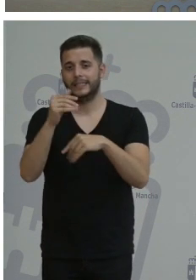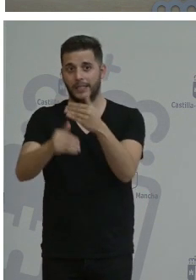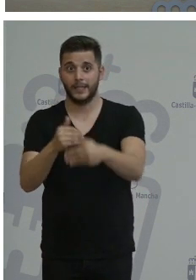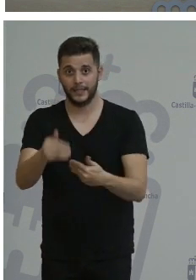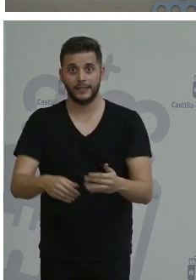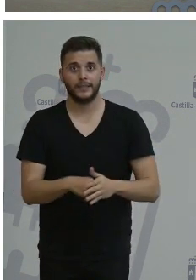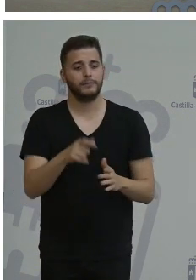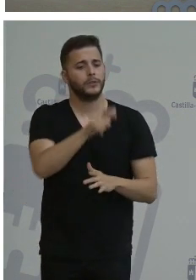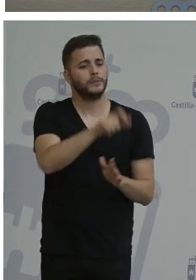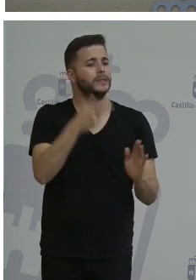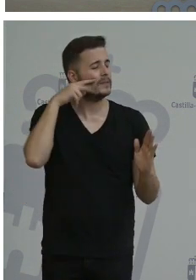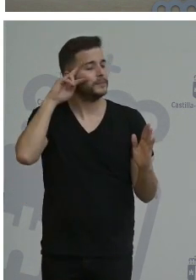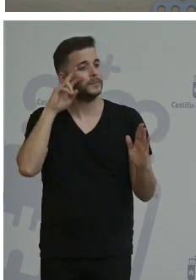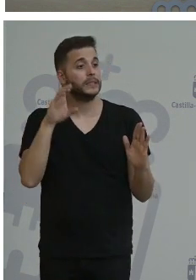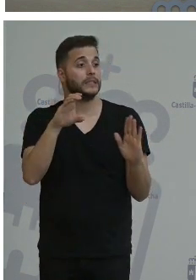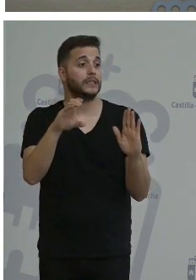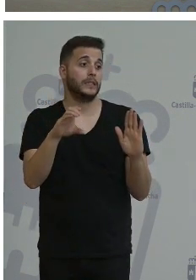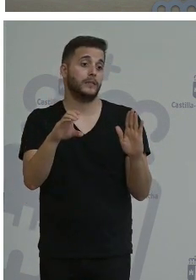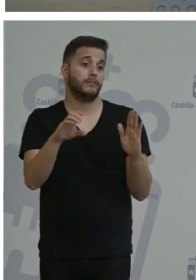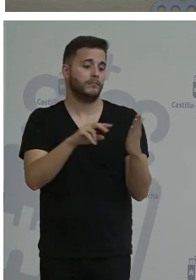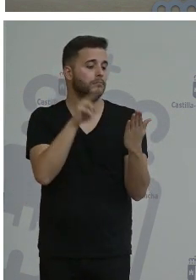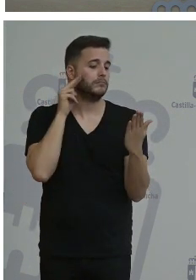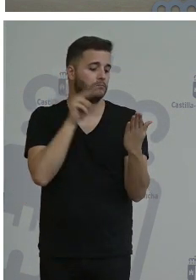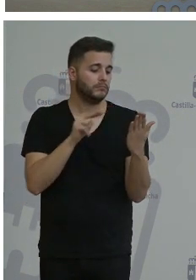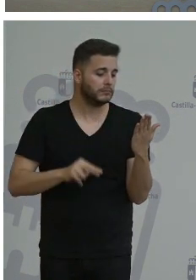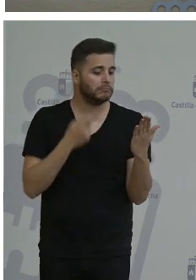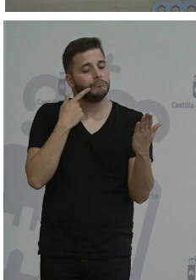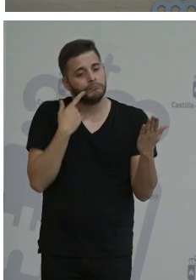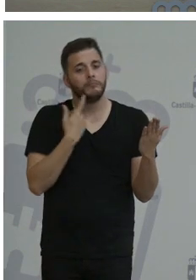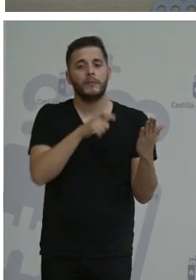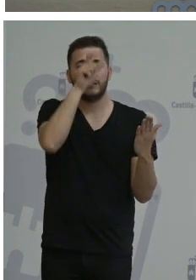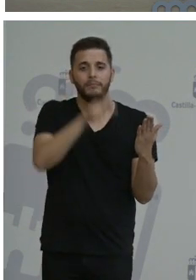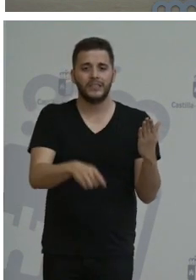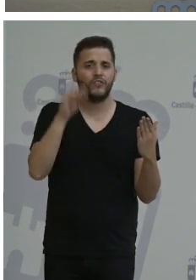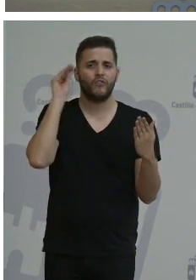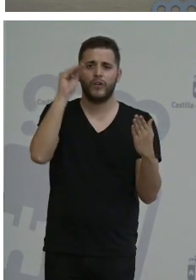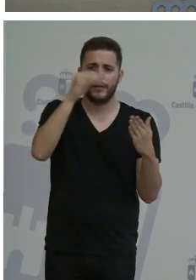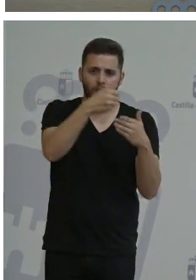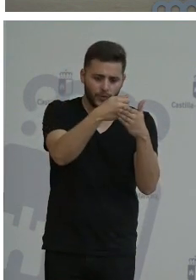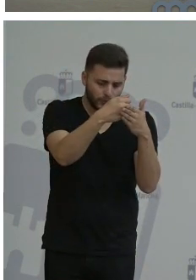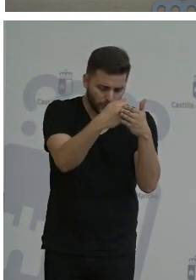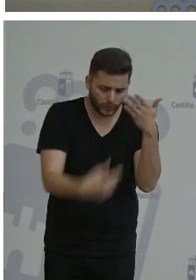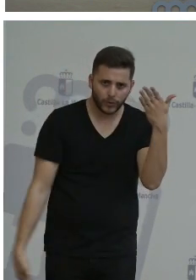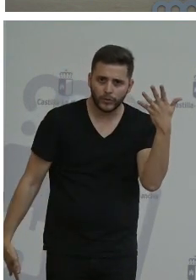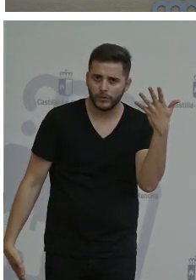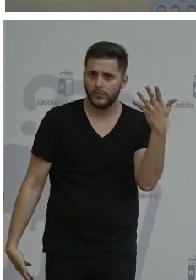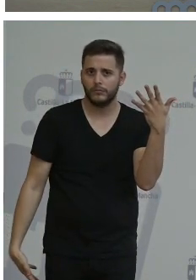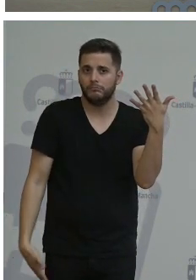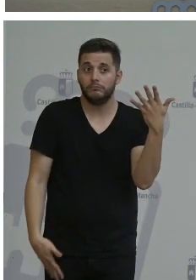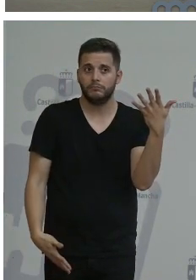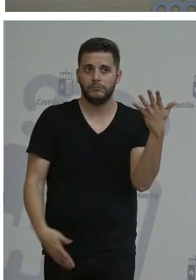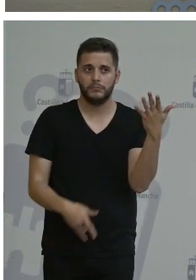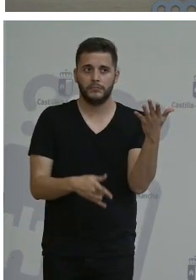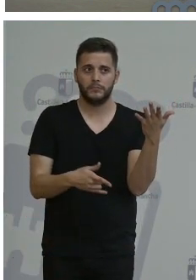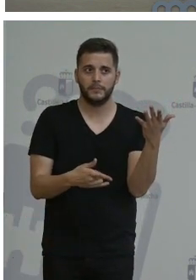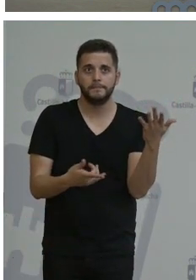¿no? Y estos especialistas en selección de personal decían, bueno, pero es que esta persona tiene un montón de formación, muchísima formación, pero no veo